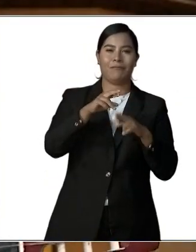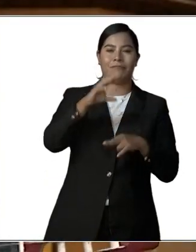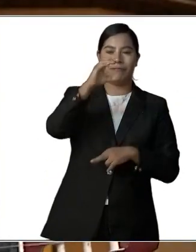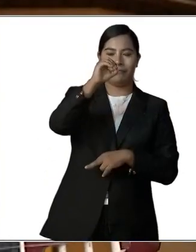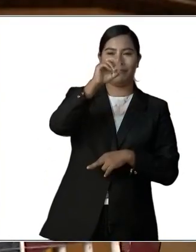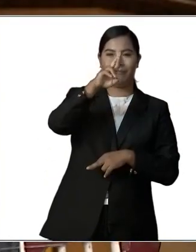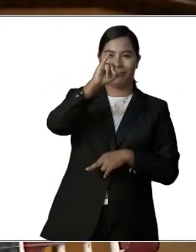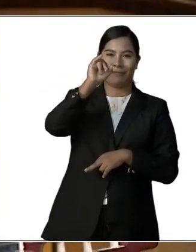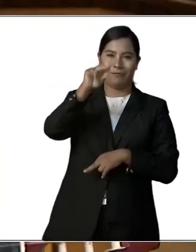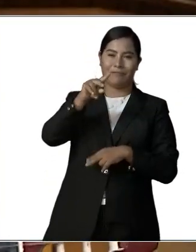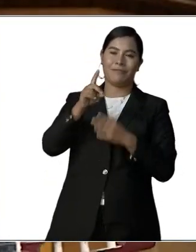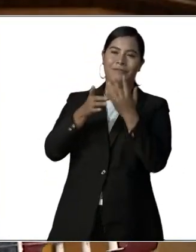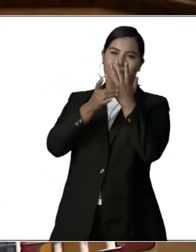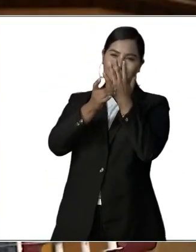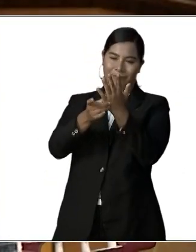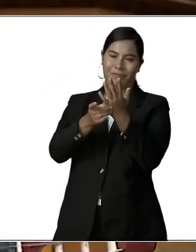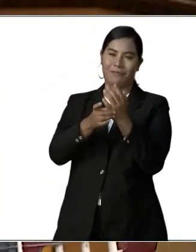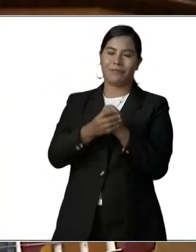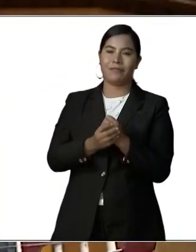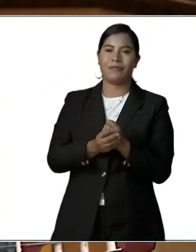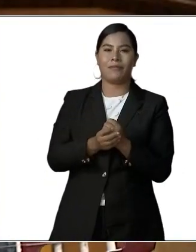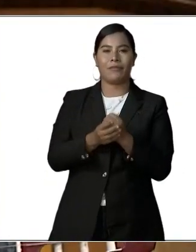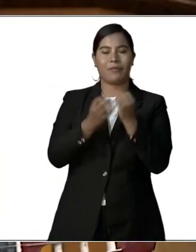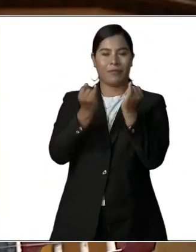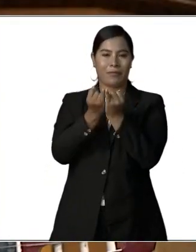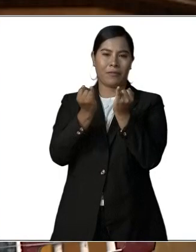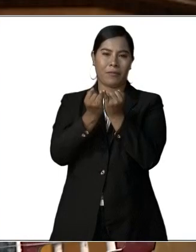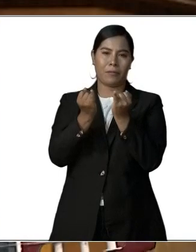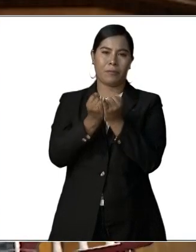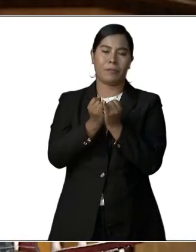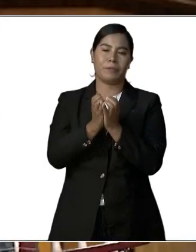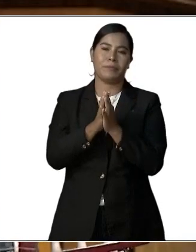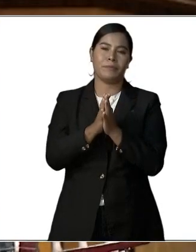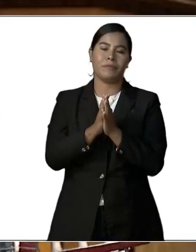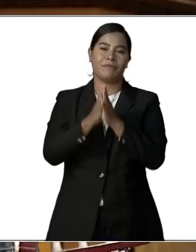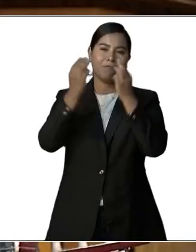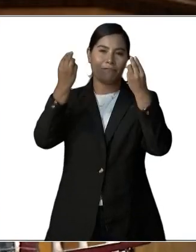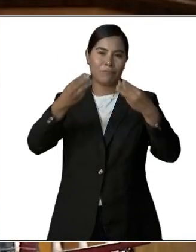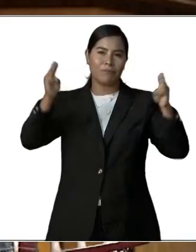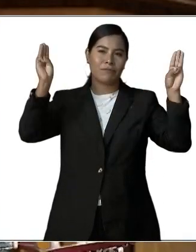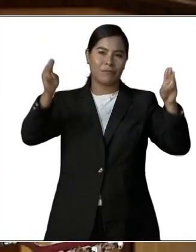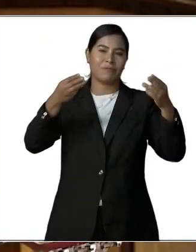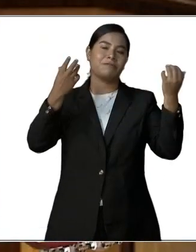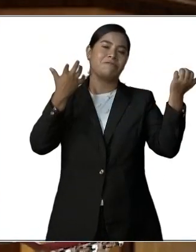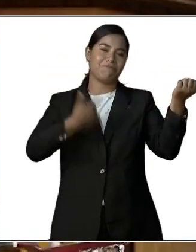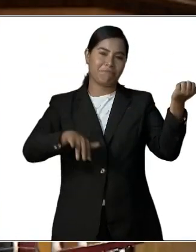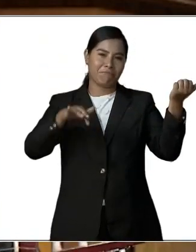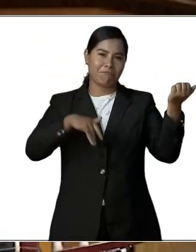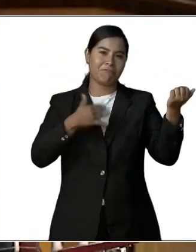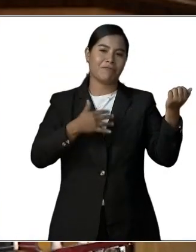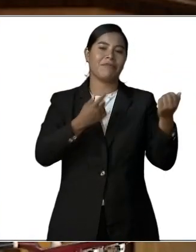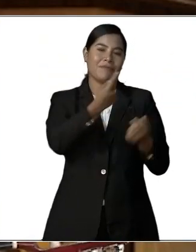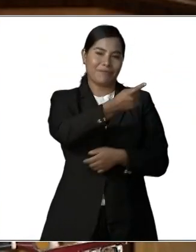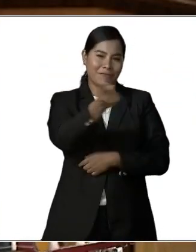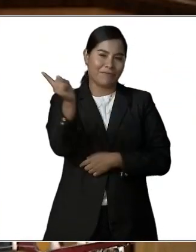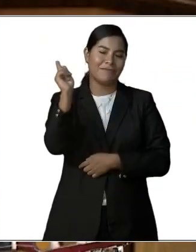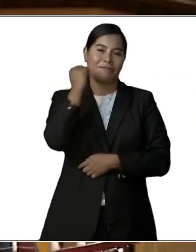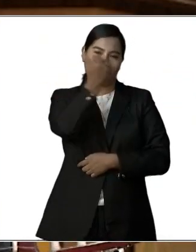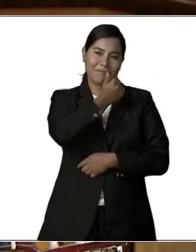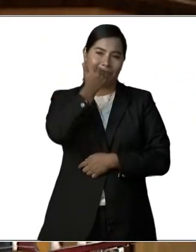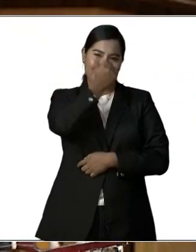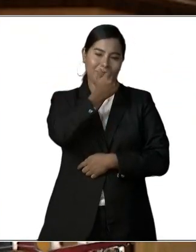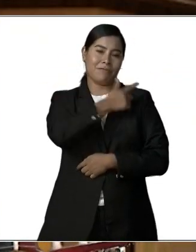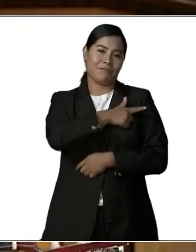perdido popularidad, es un género muy, muy gustado por los estudiantes, no